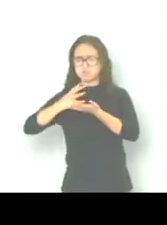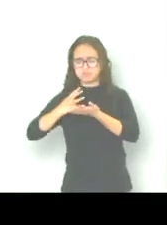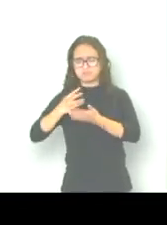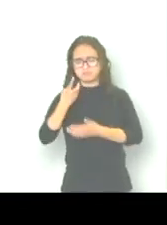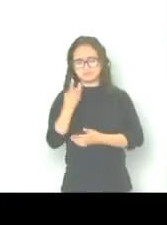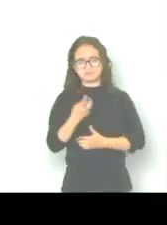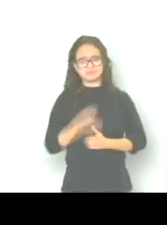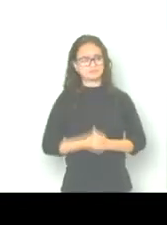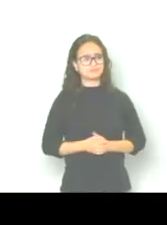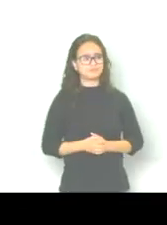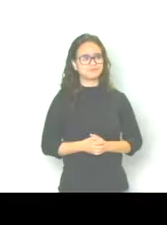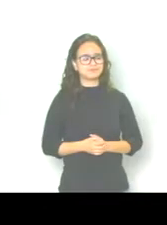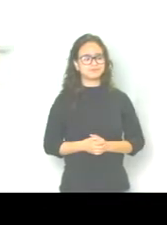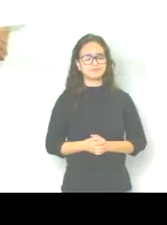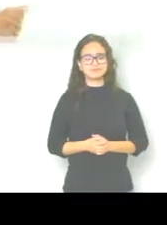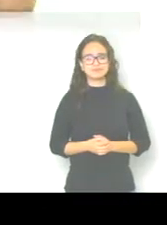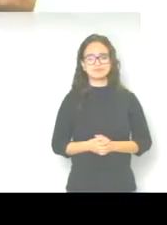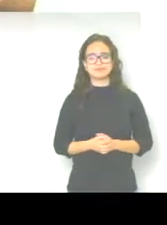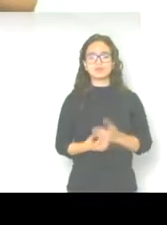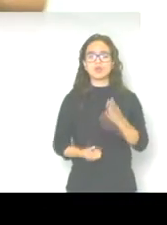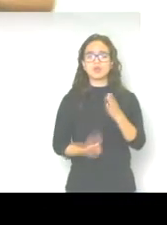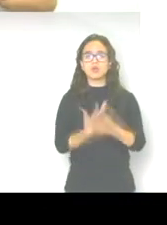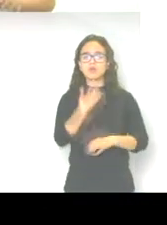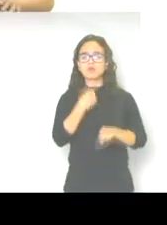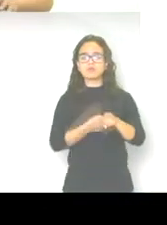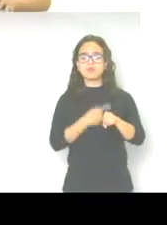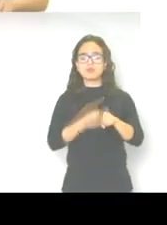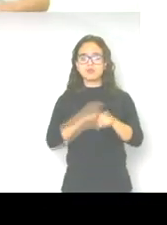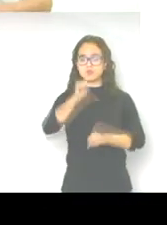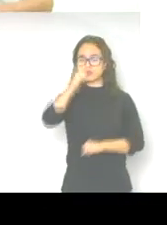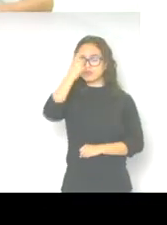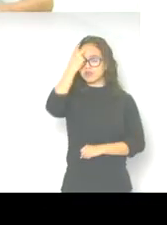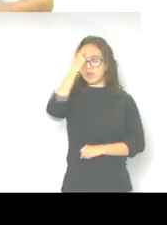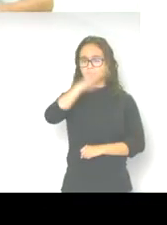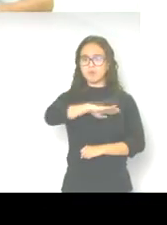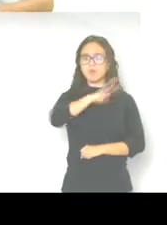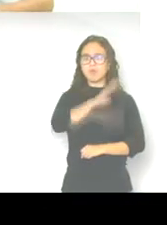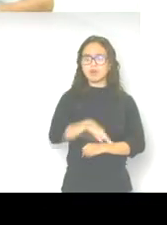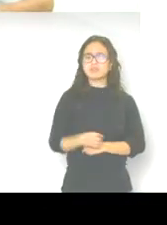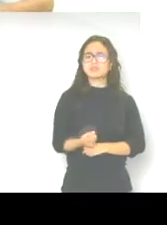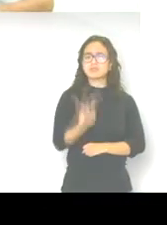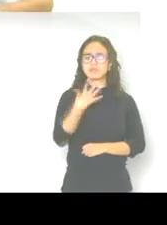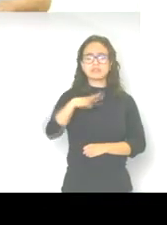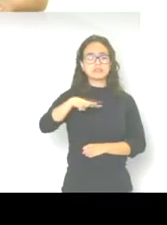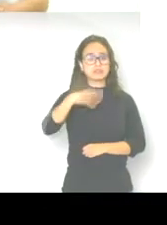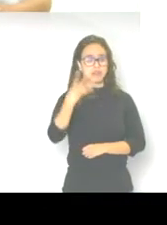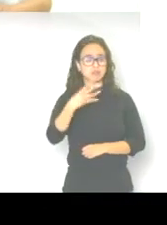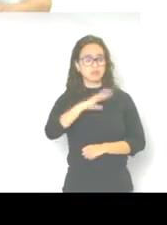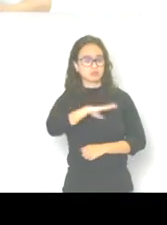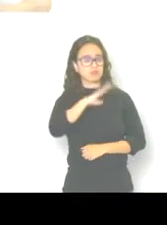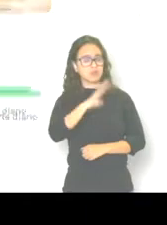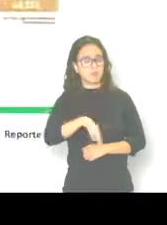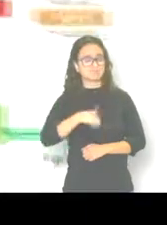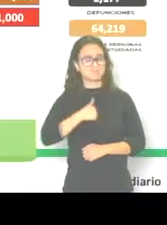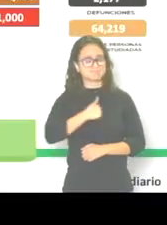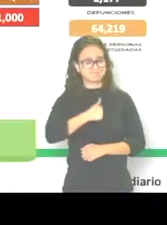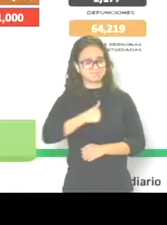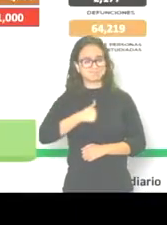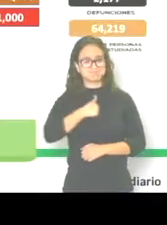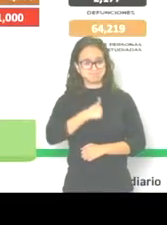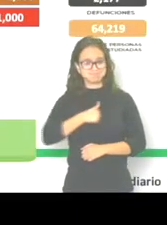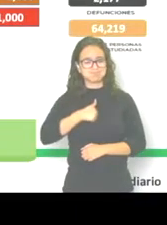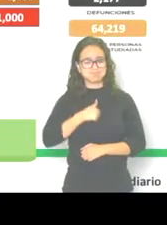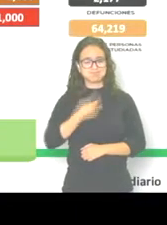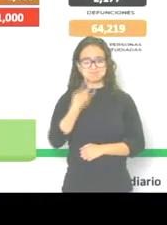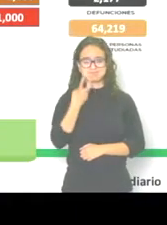del COVID-19. Y de los incrementos aquí en nuestro estado, pues que defunciones nuevas son 14 lamentables